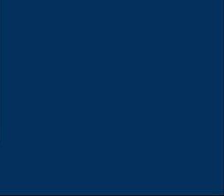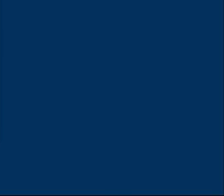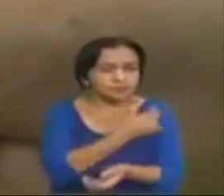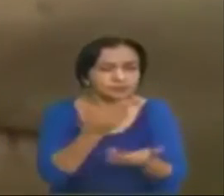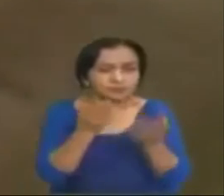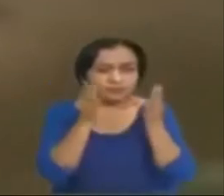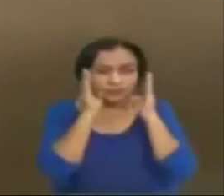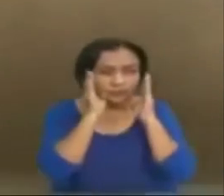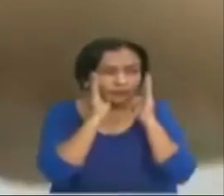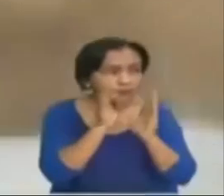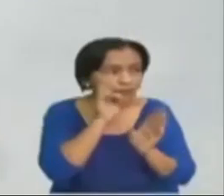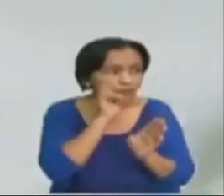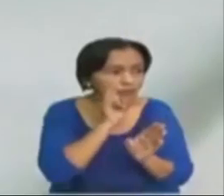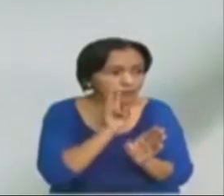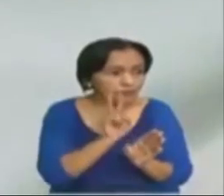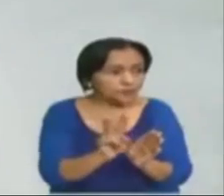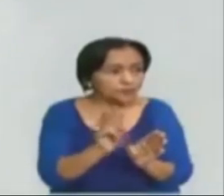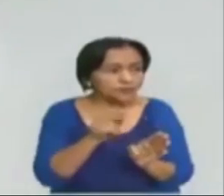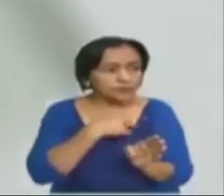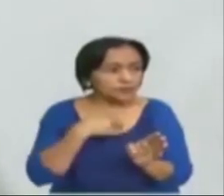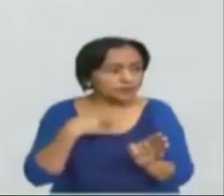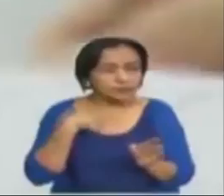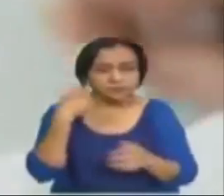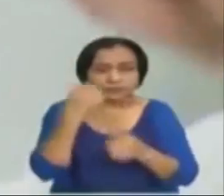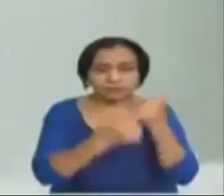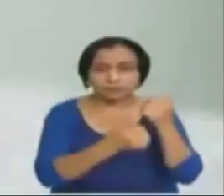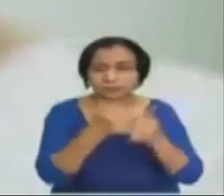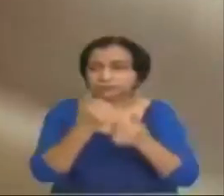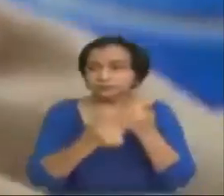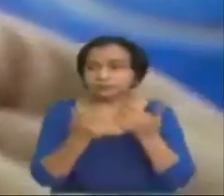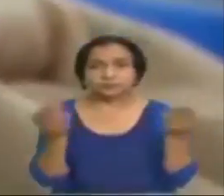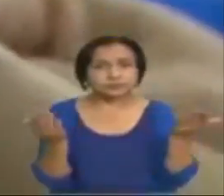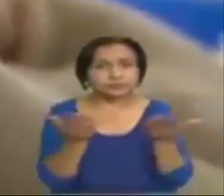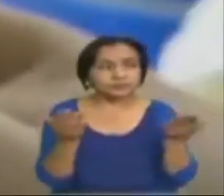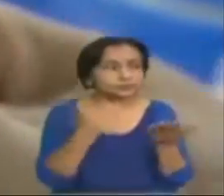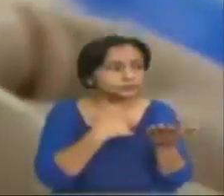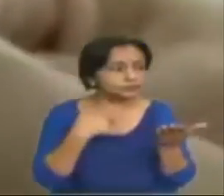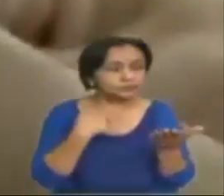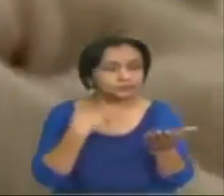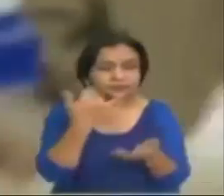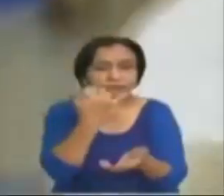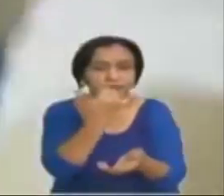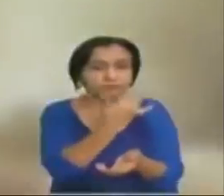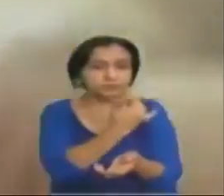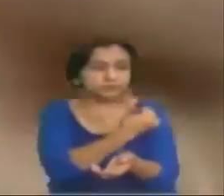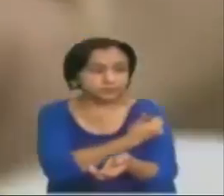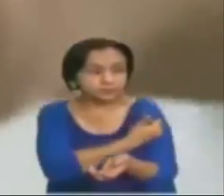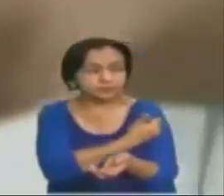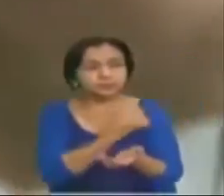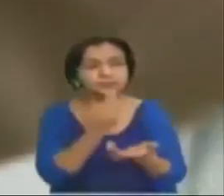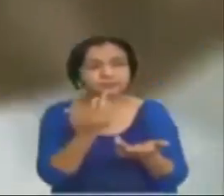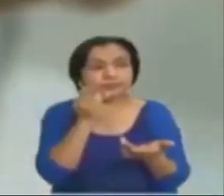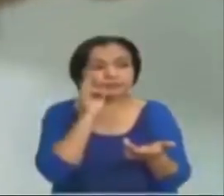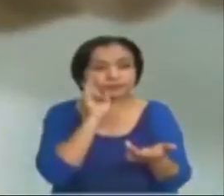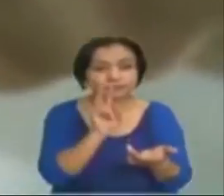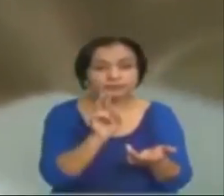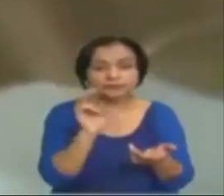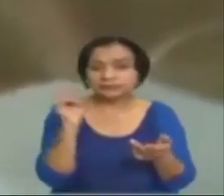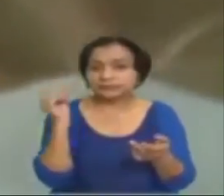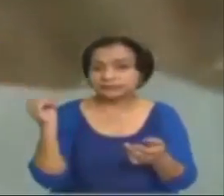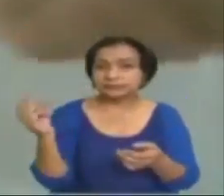con toldo, me decían los compañeros, como las personas acuden desde la madrugada con un